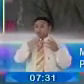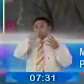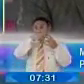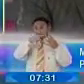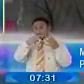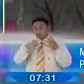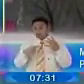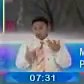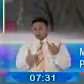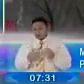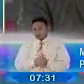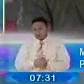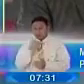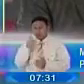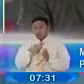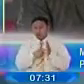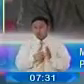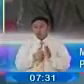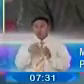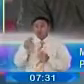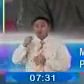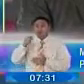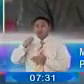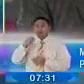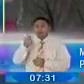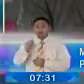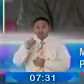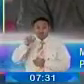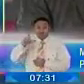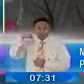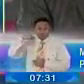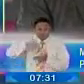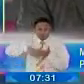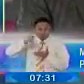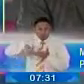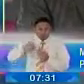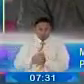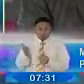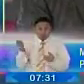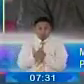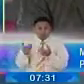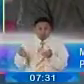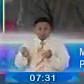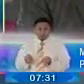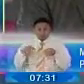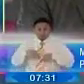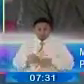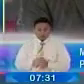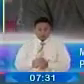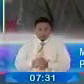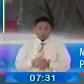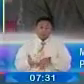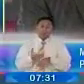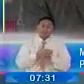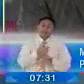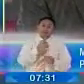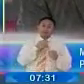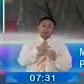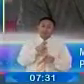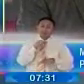una gran cantidad de montos de contratación, de tener actas de recepción definitiva y de tener haber participado dentro